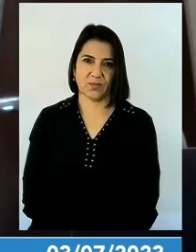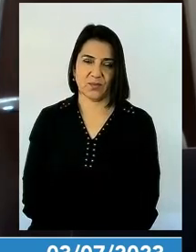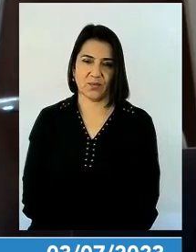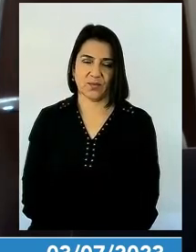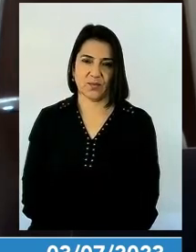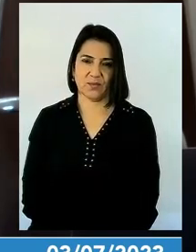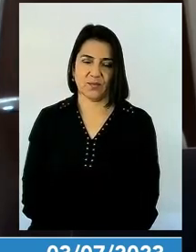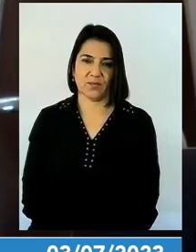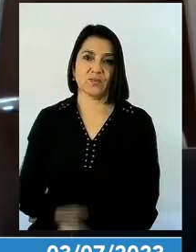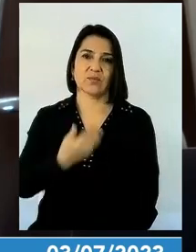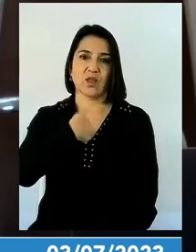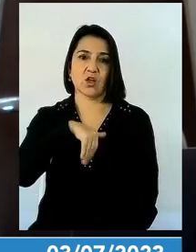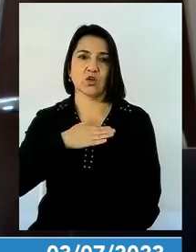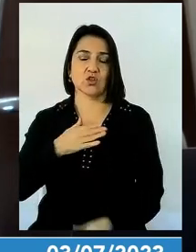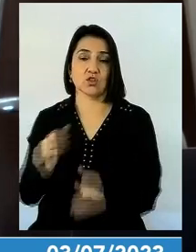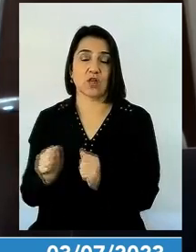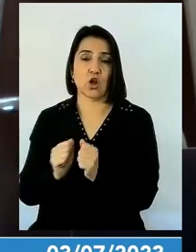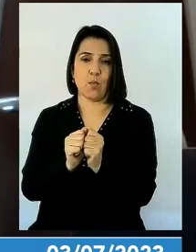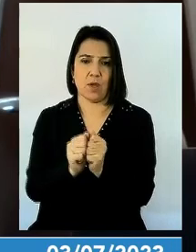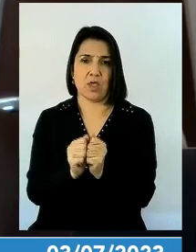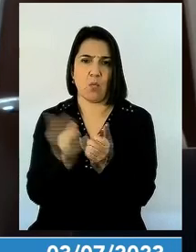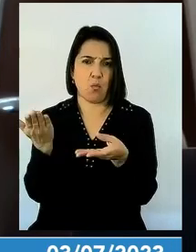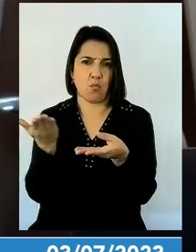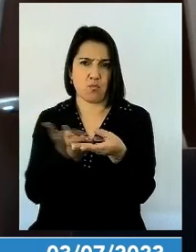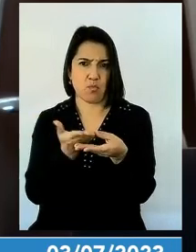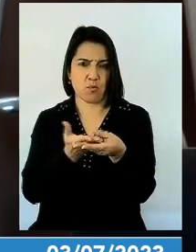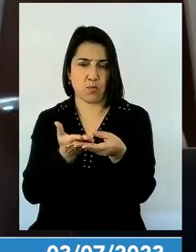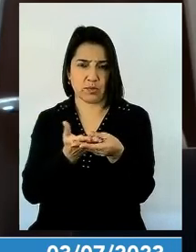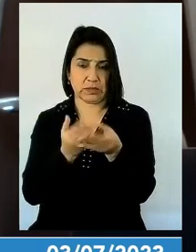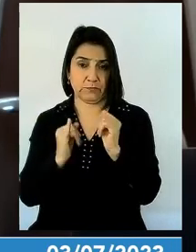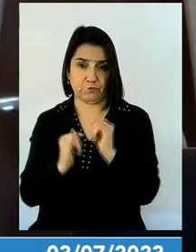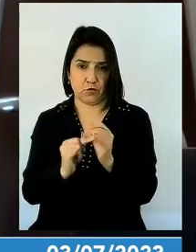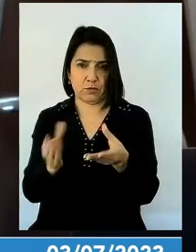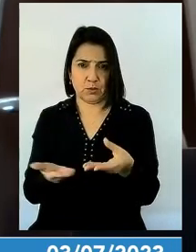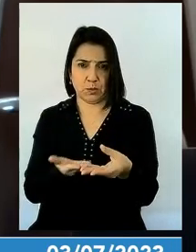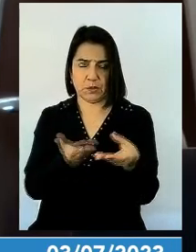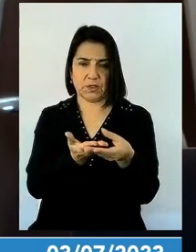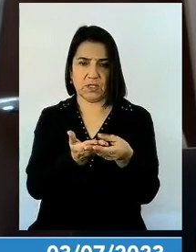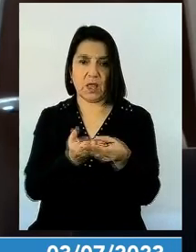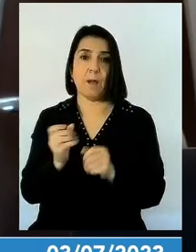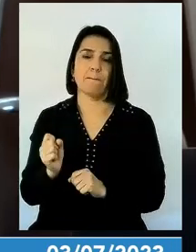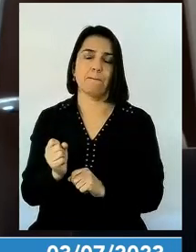Nosotros acompañamos los antecedentes. En primera instancia tuvimos una